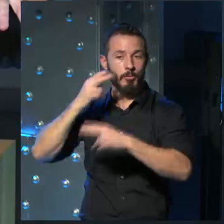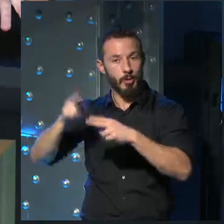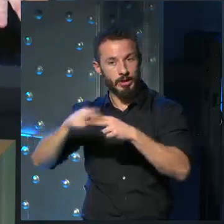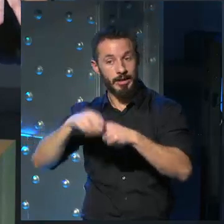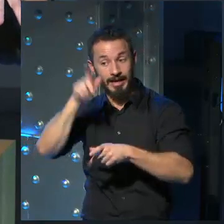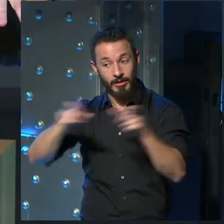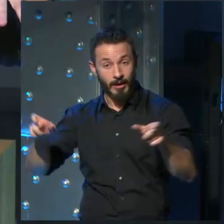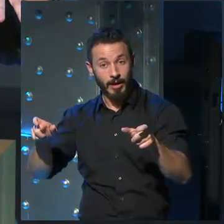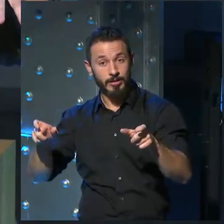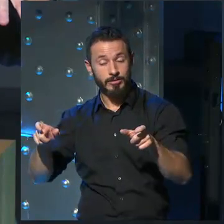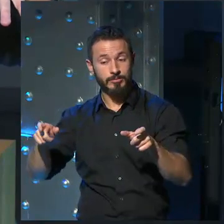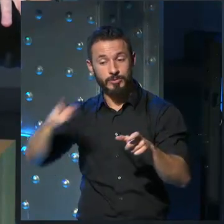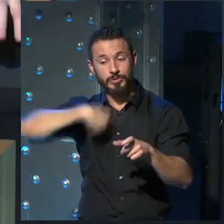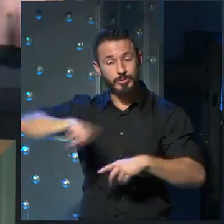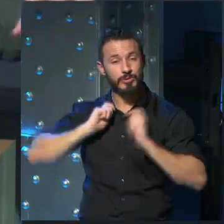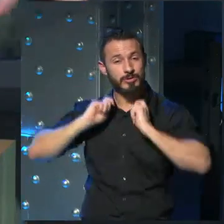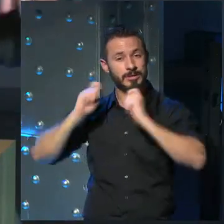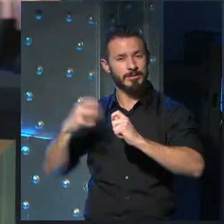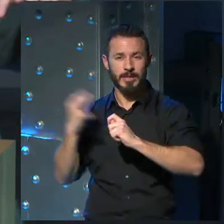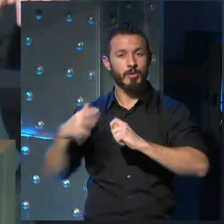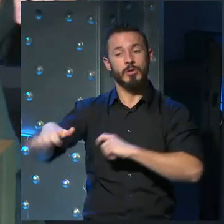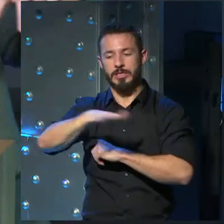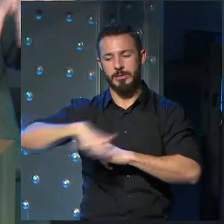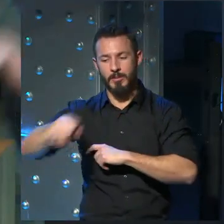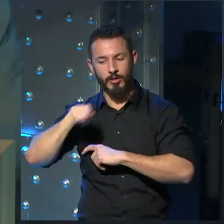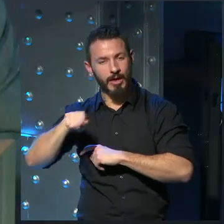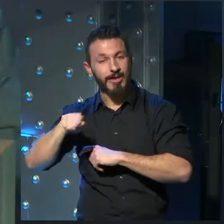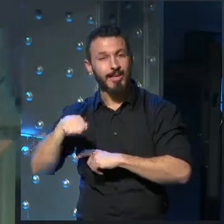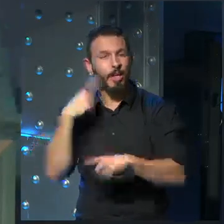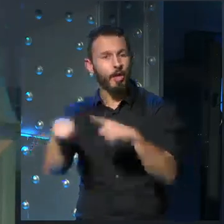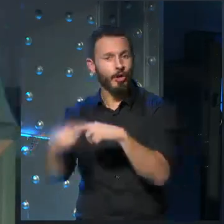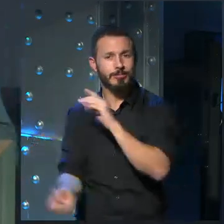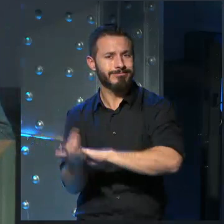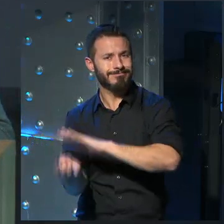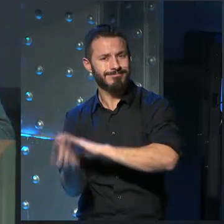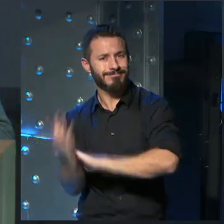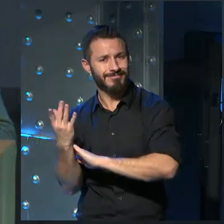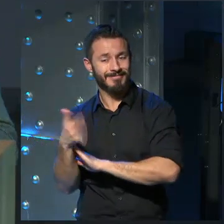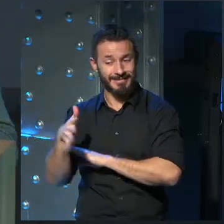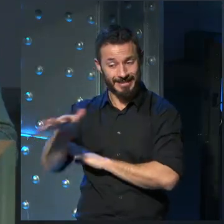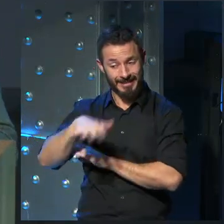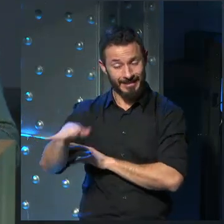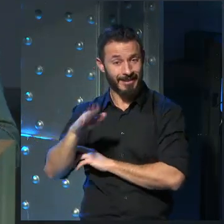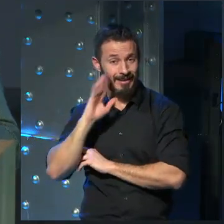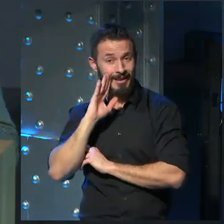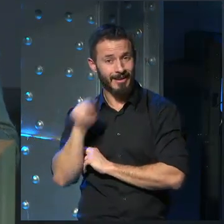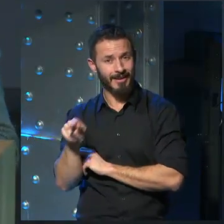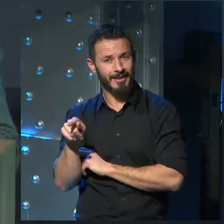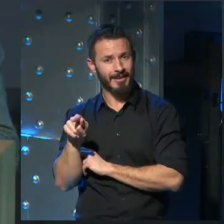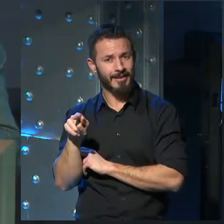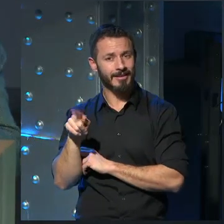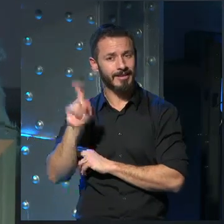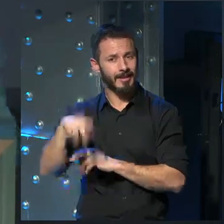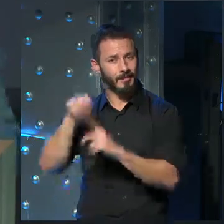ciudadano, lo que estamos generando es un espacio donde ocurren las cosas. Y en ese espacio donde ocurren las cosas y en esa